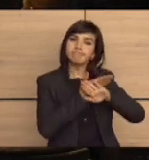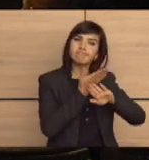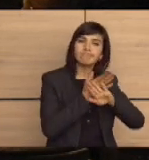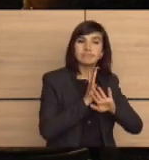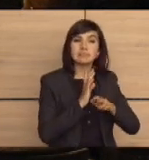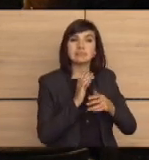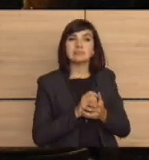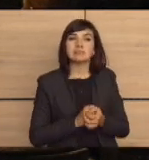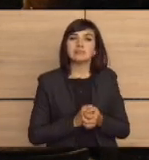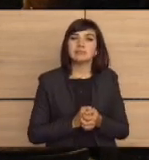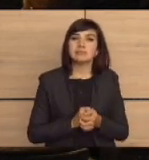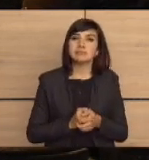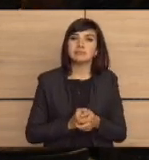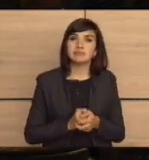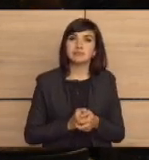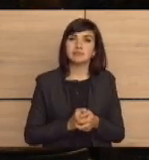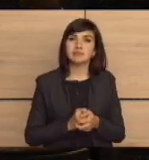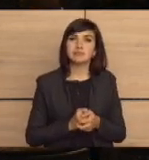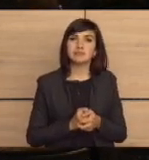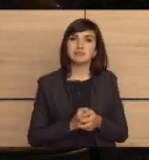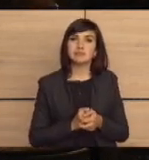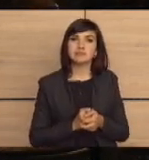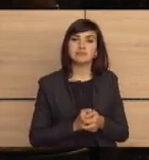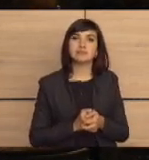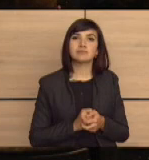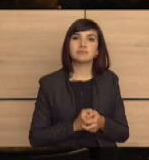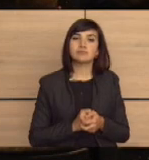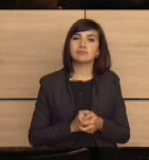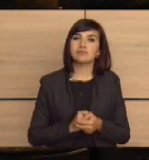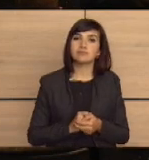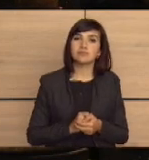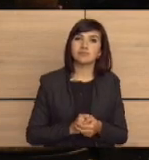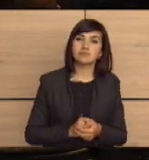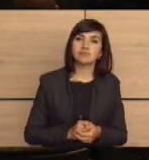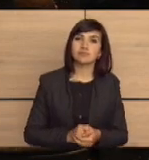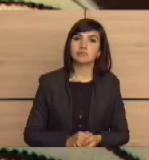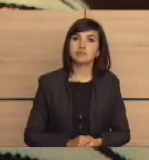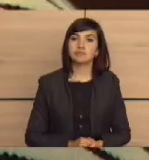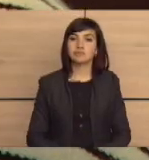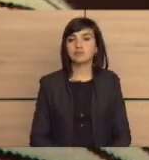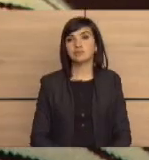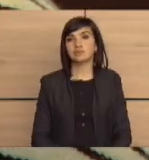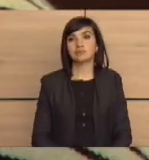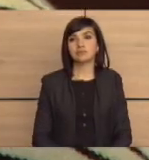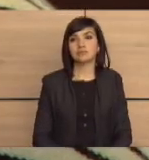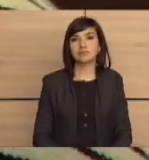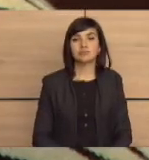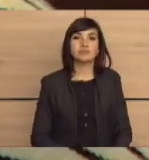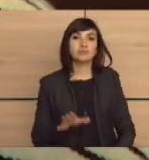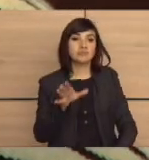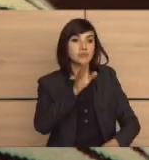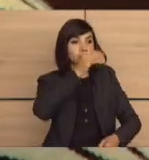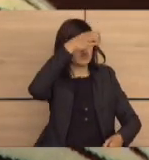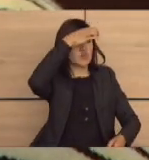que todos esos conocimientos, de pronto que sean considerados saberes